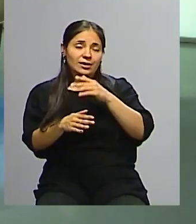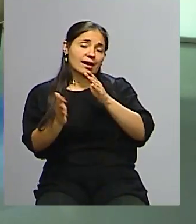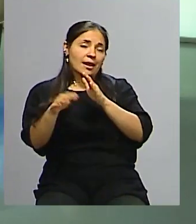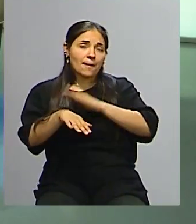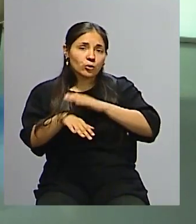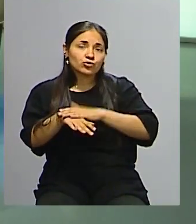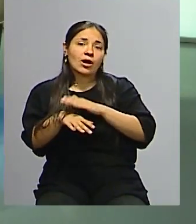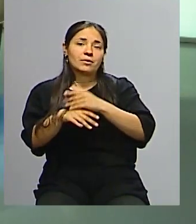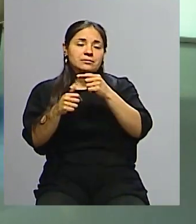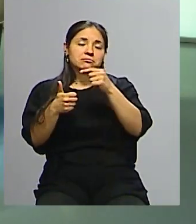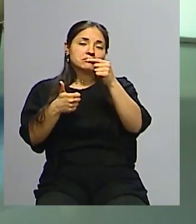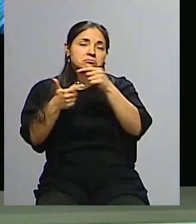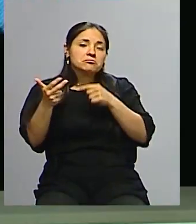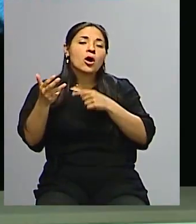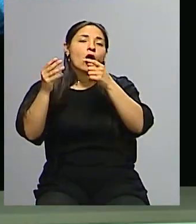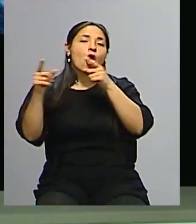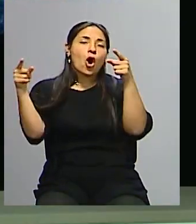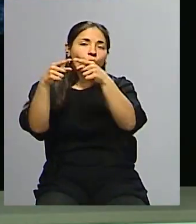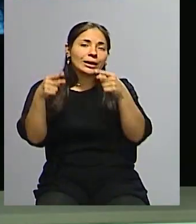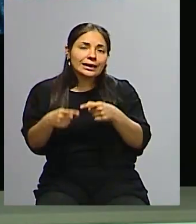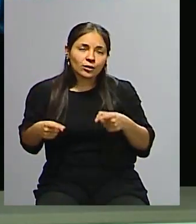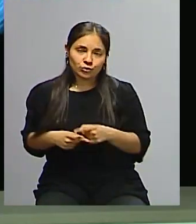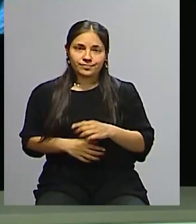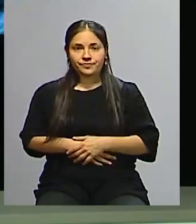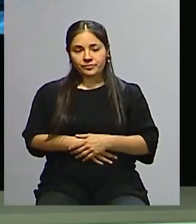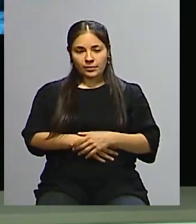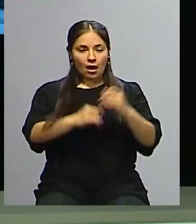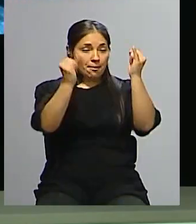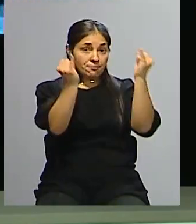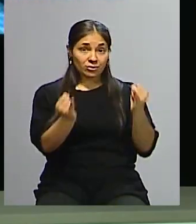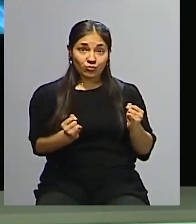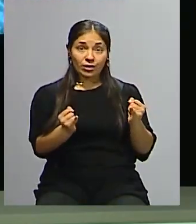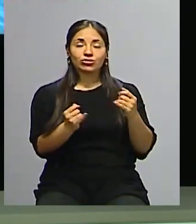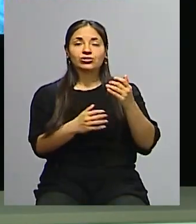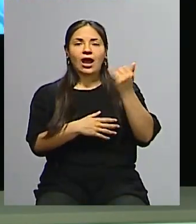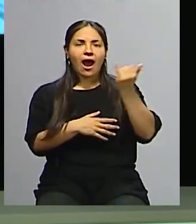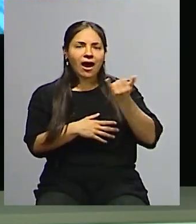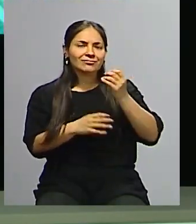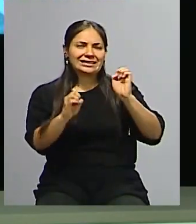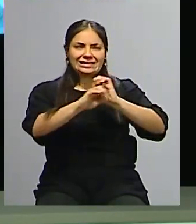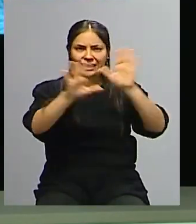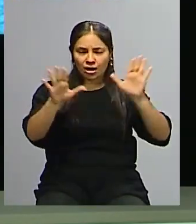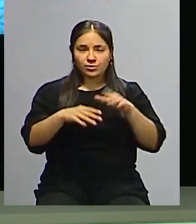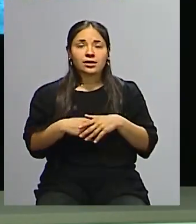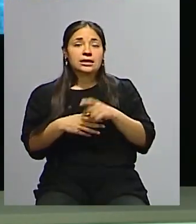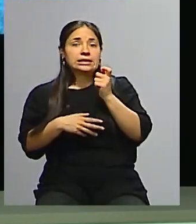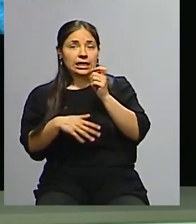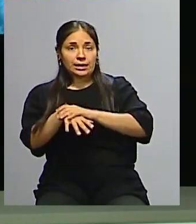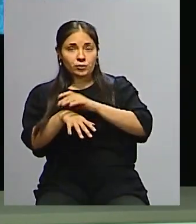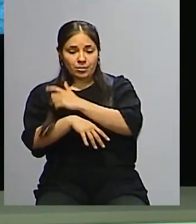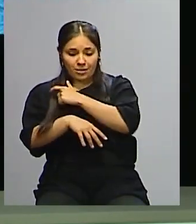prioridades y objetivos? En el presupuesto están bien delimitadas las funciones del administrador, que es el Poder Ejecutivo,